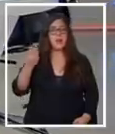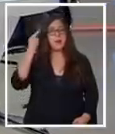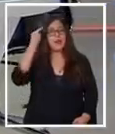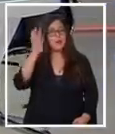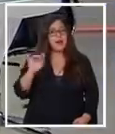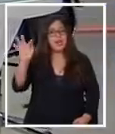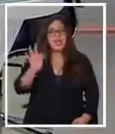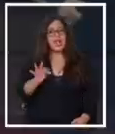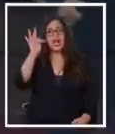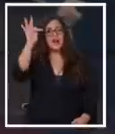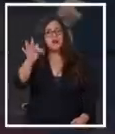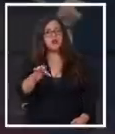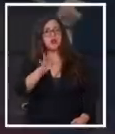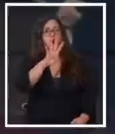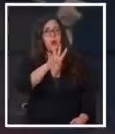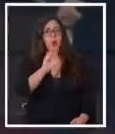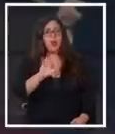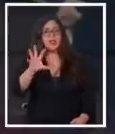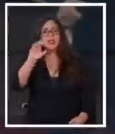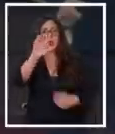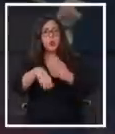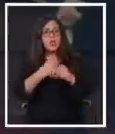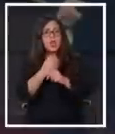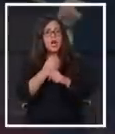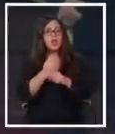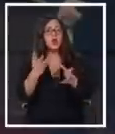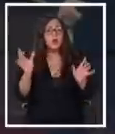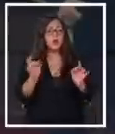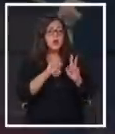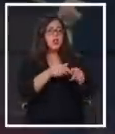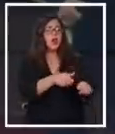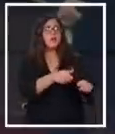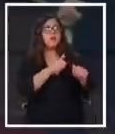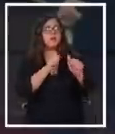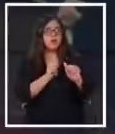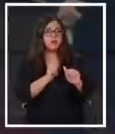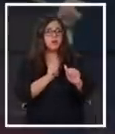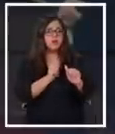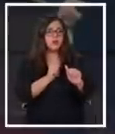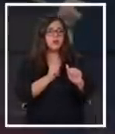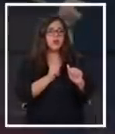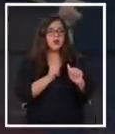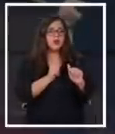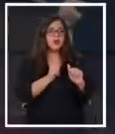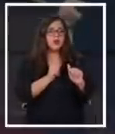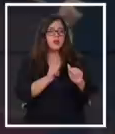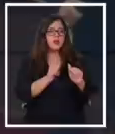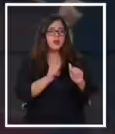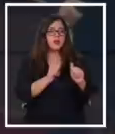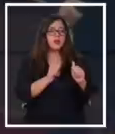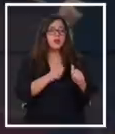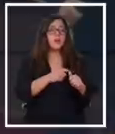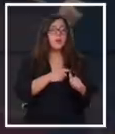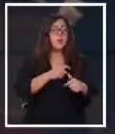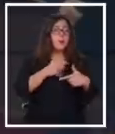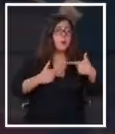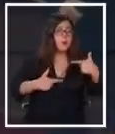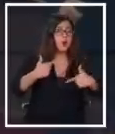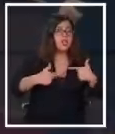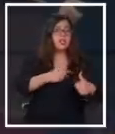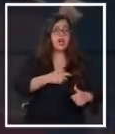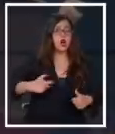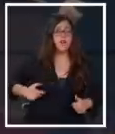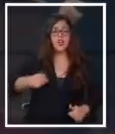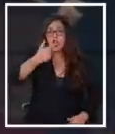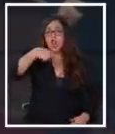50 años por lo tanto decir de que esto sería una derrota política del gobierno de boris creo que es verla en la